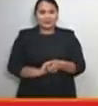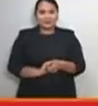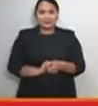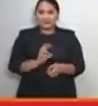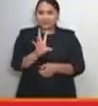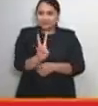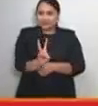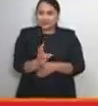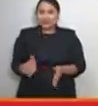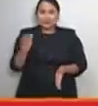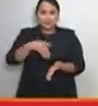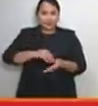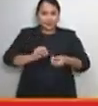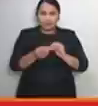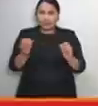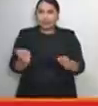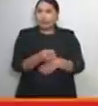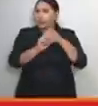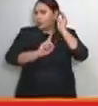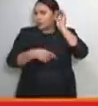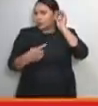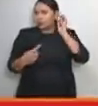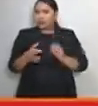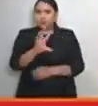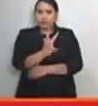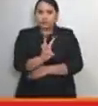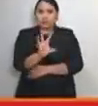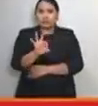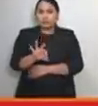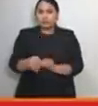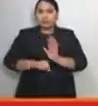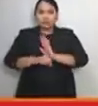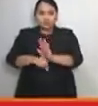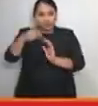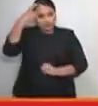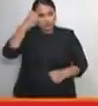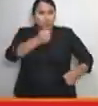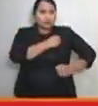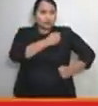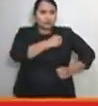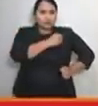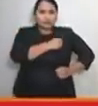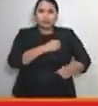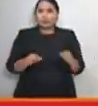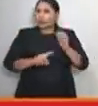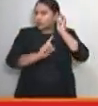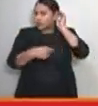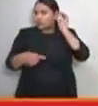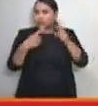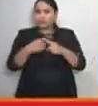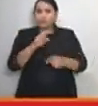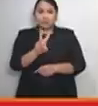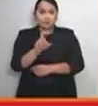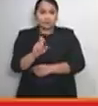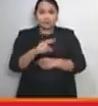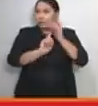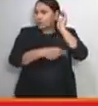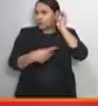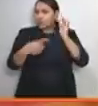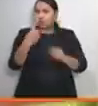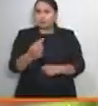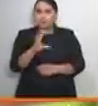7. Con mucho gusto reitero el número ganador para la diaria es el 69 con su símbolo de sueño soldado. Para MultiX 2X y para más 1, 69 más